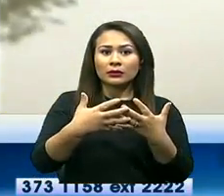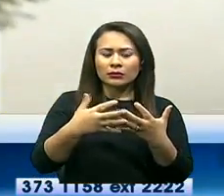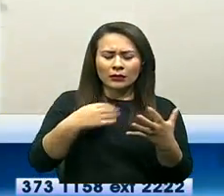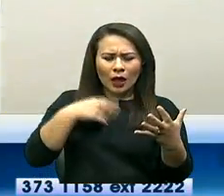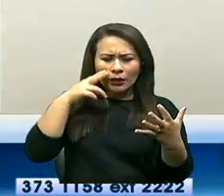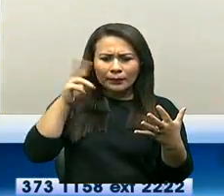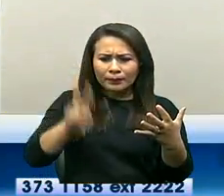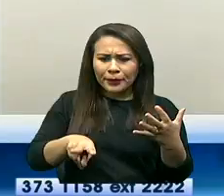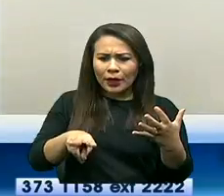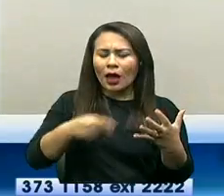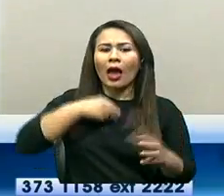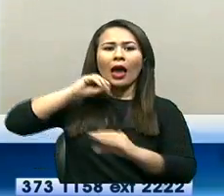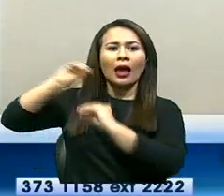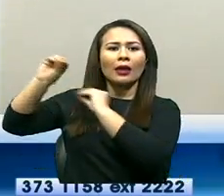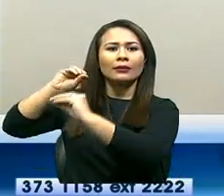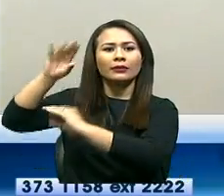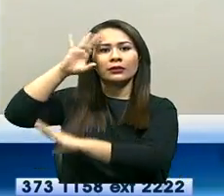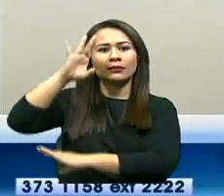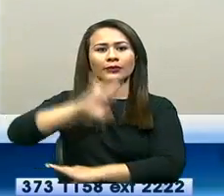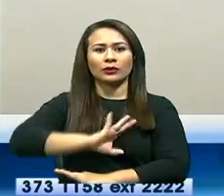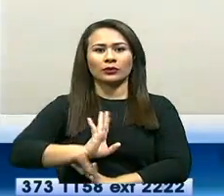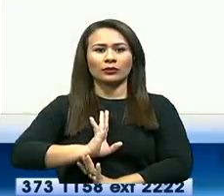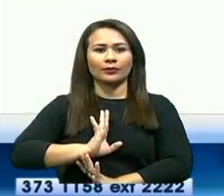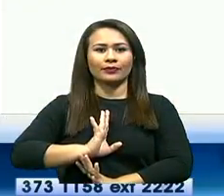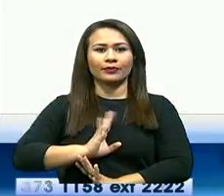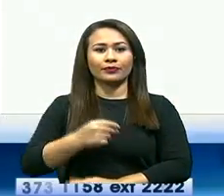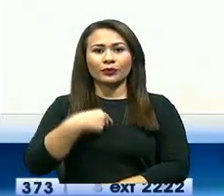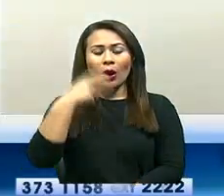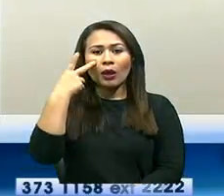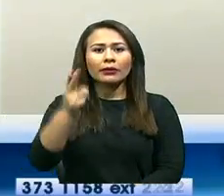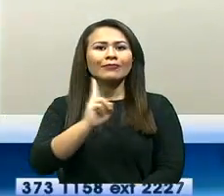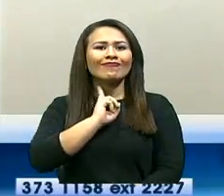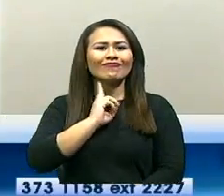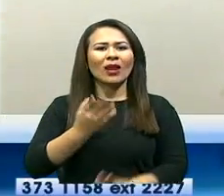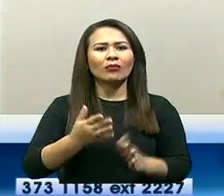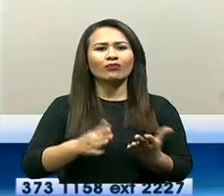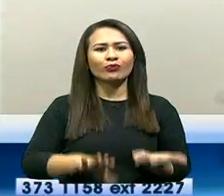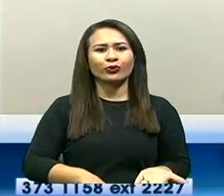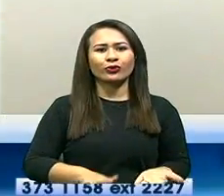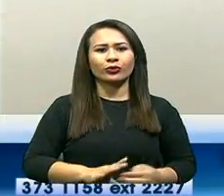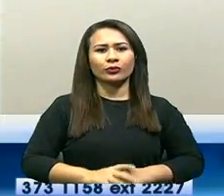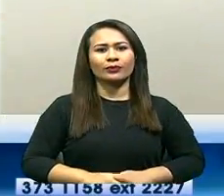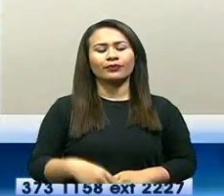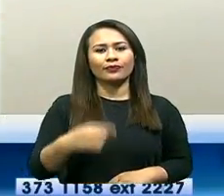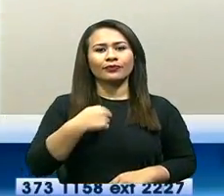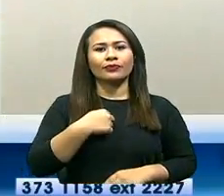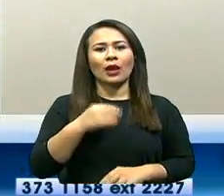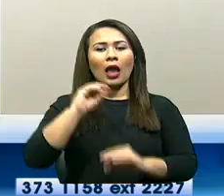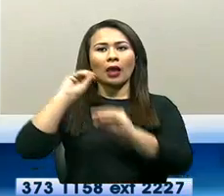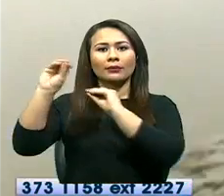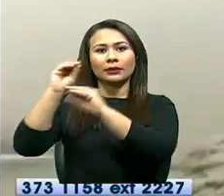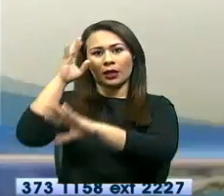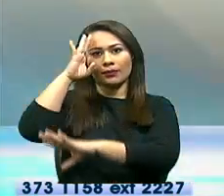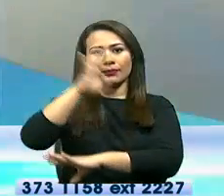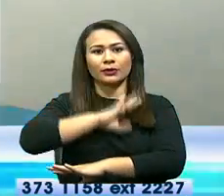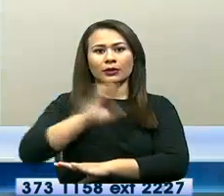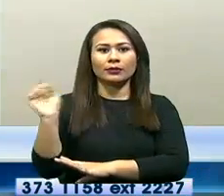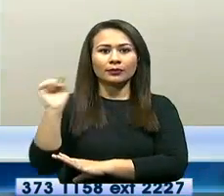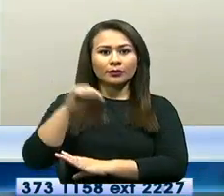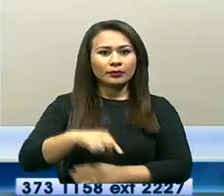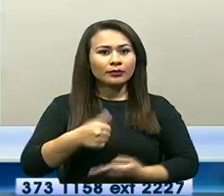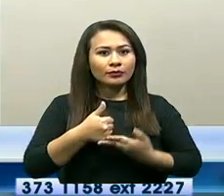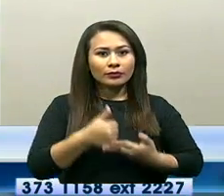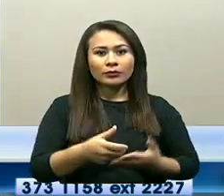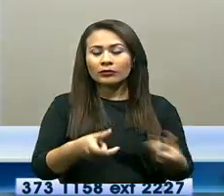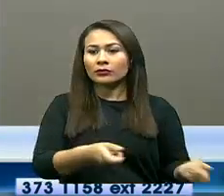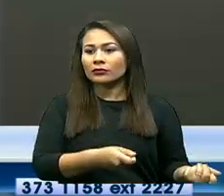cadáver. Yo para verificar fui a ver. Efectivamente estaba amarrado. Y ahí ya tuve que darle alerta a la policía para que vinieran a hacer el levantamiento